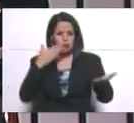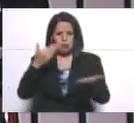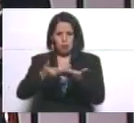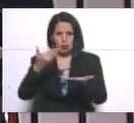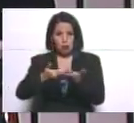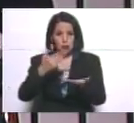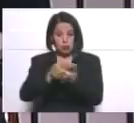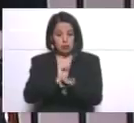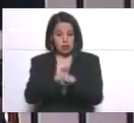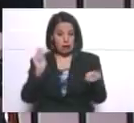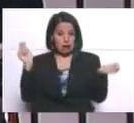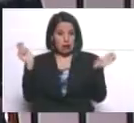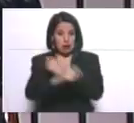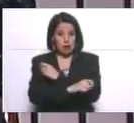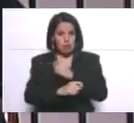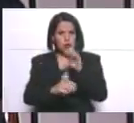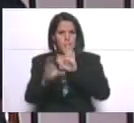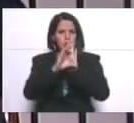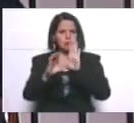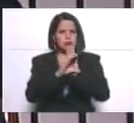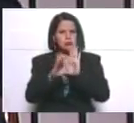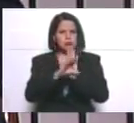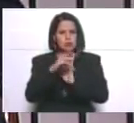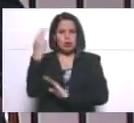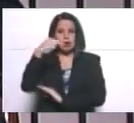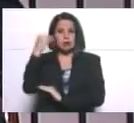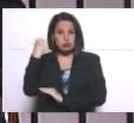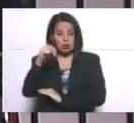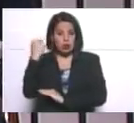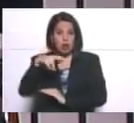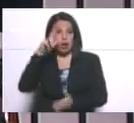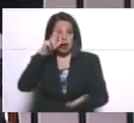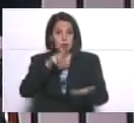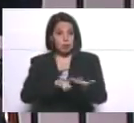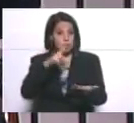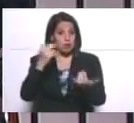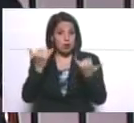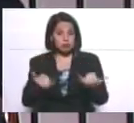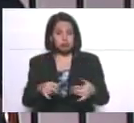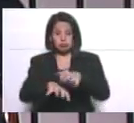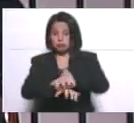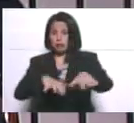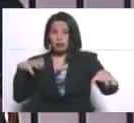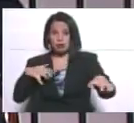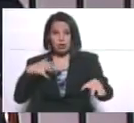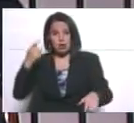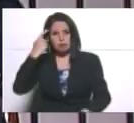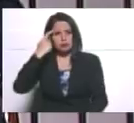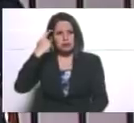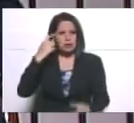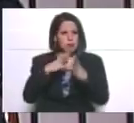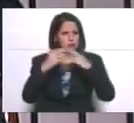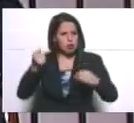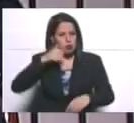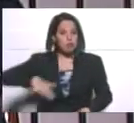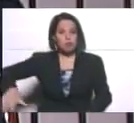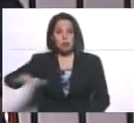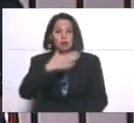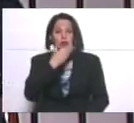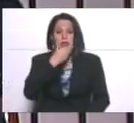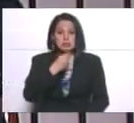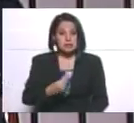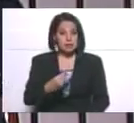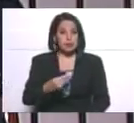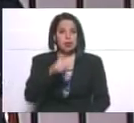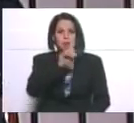de reforma a la Constitución Nacional que aprobó por inmensa mayoría, como sabemos, nuestro pueblo en diciembre